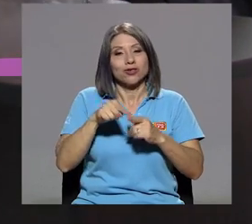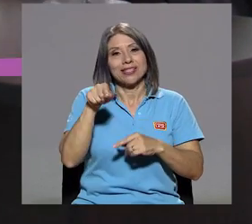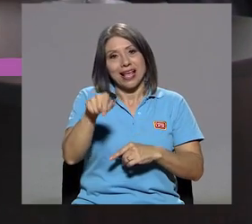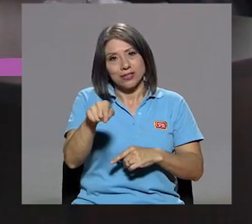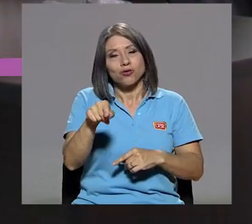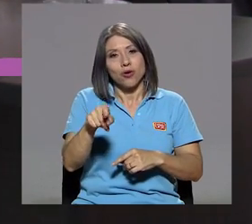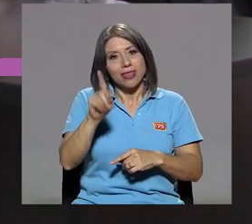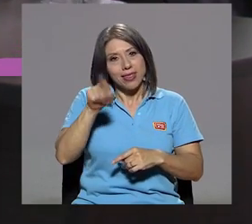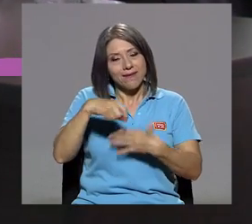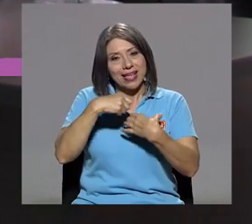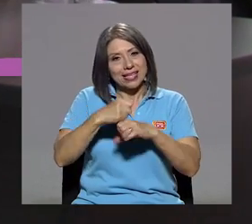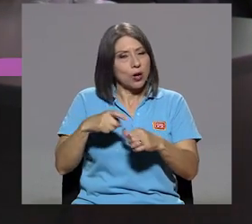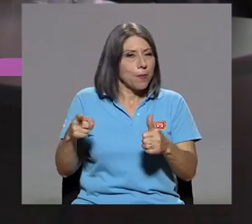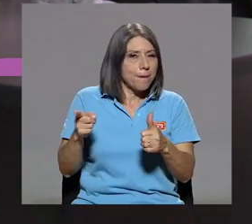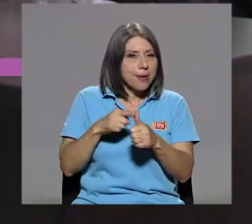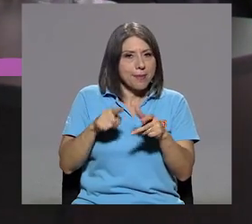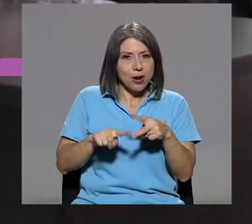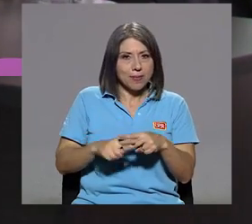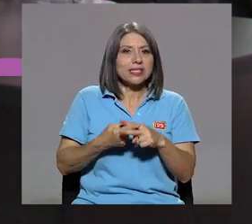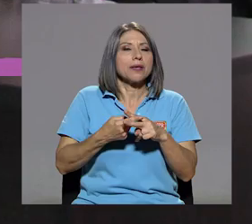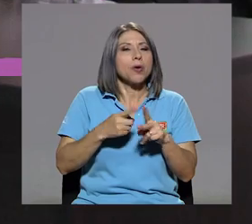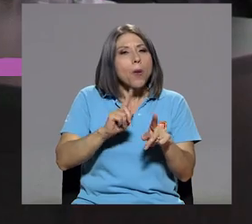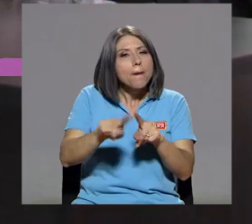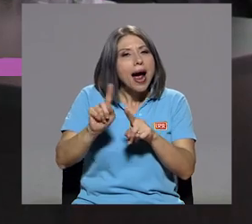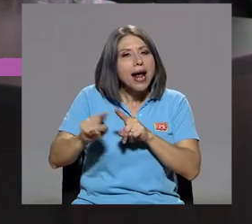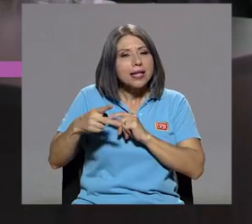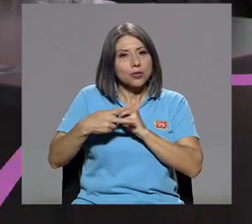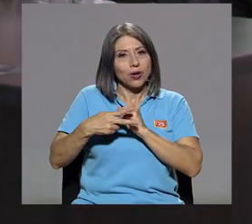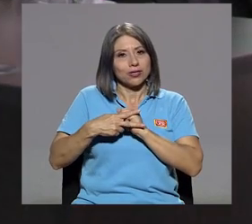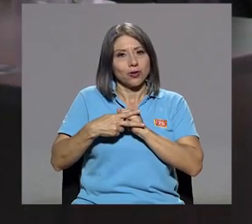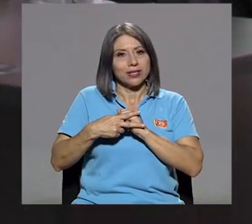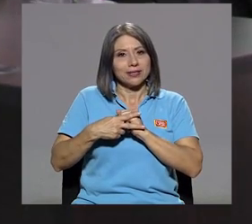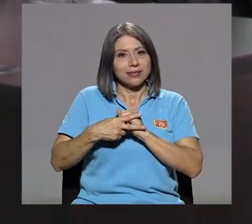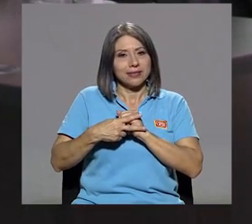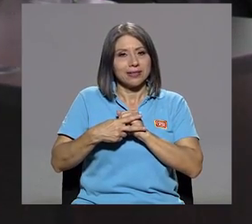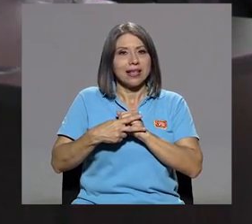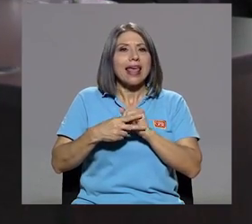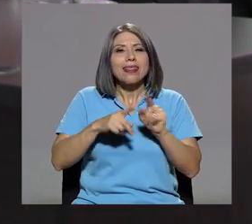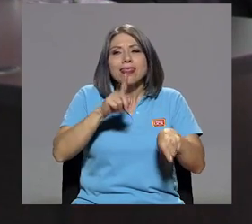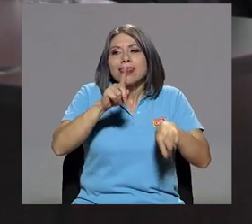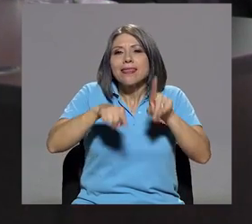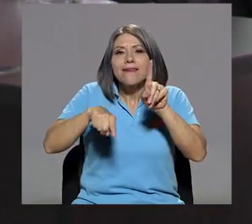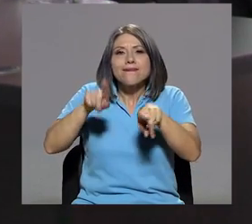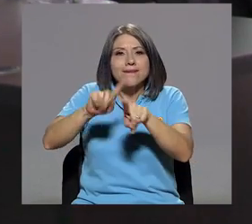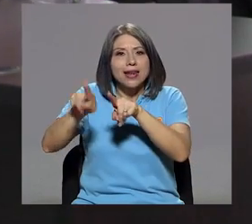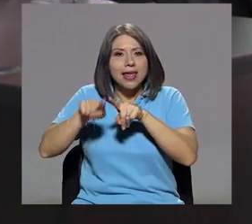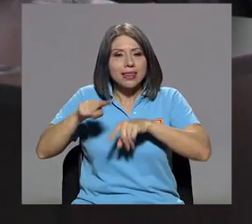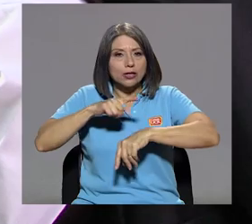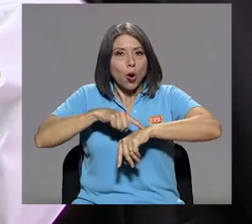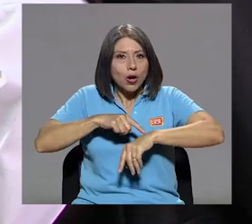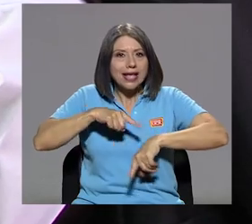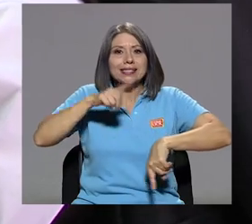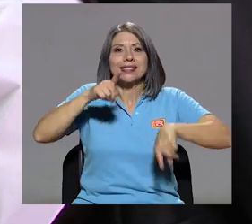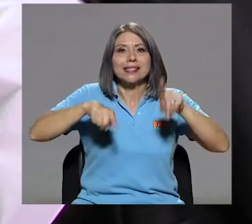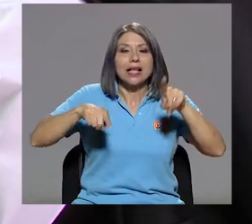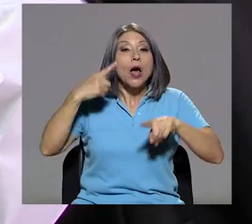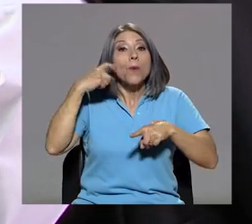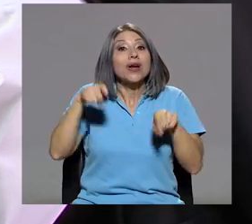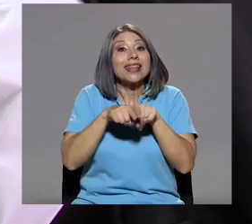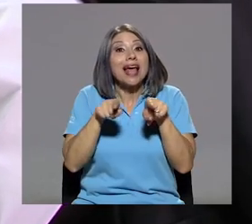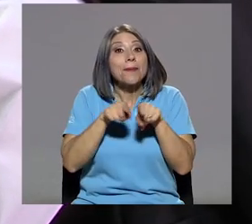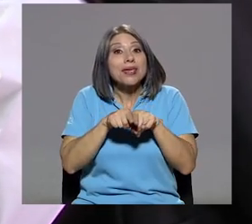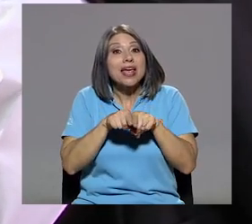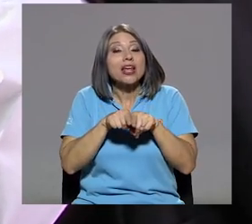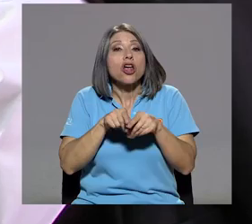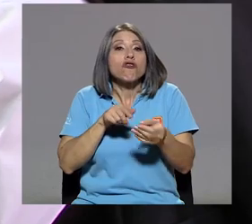Hay que hacerlo idealmente, sobre todo al principio, en varias ocasiones y idealmente a diferentes horas, porque también los ritmos circadianos de